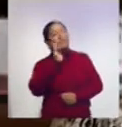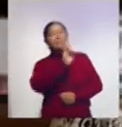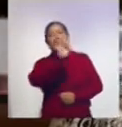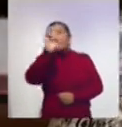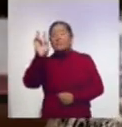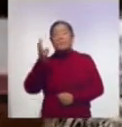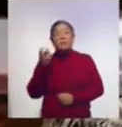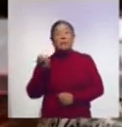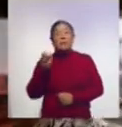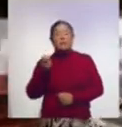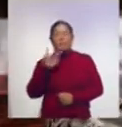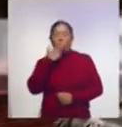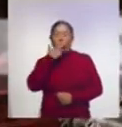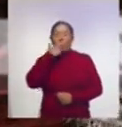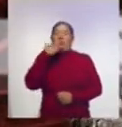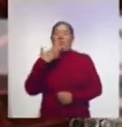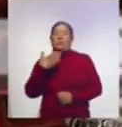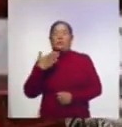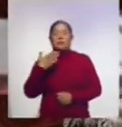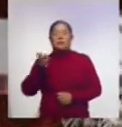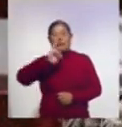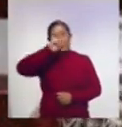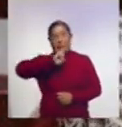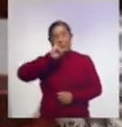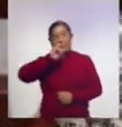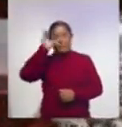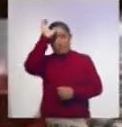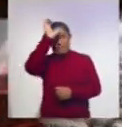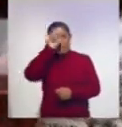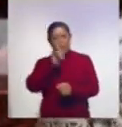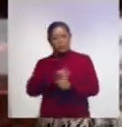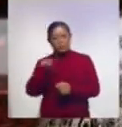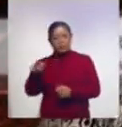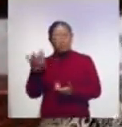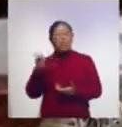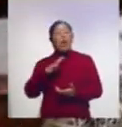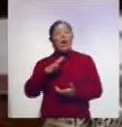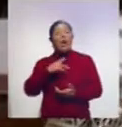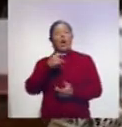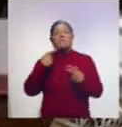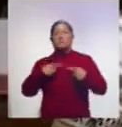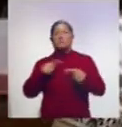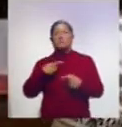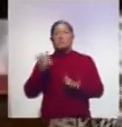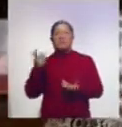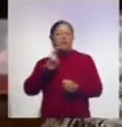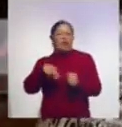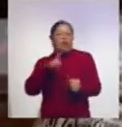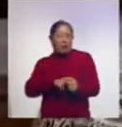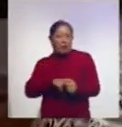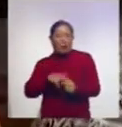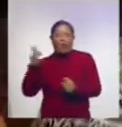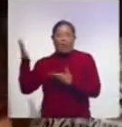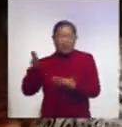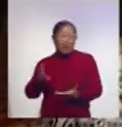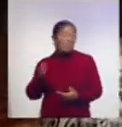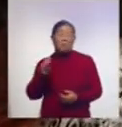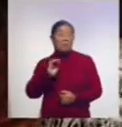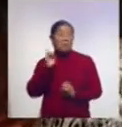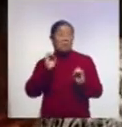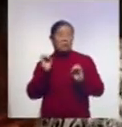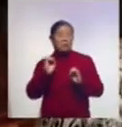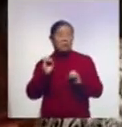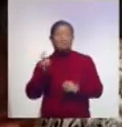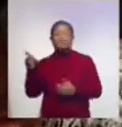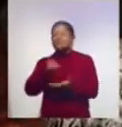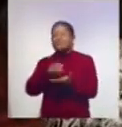aquí la Secretaría de Cultura porque invitamos a mucha gente que normalmente no visitaría tan cotidianamente dentro de